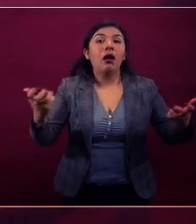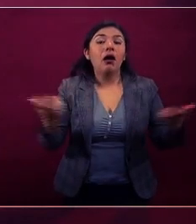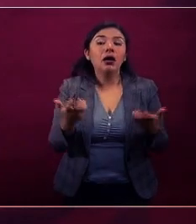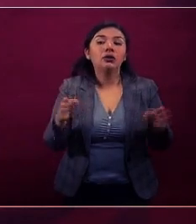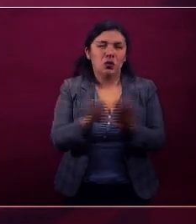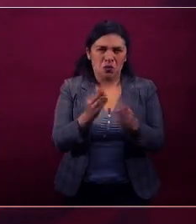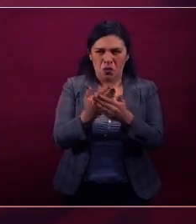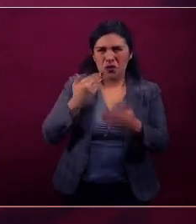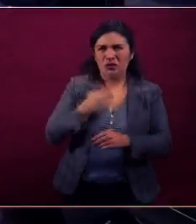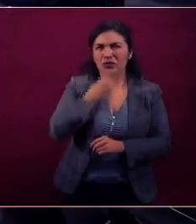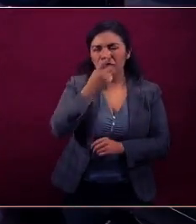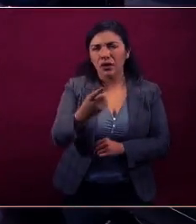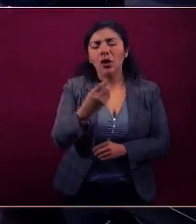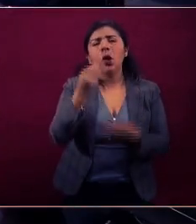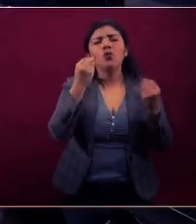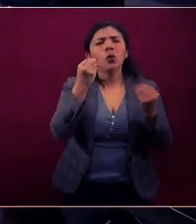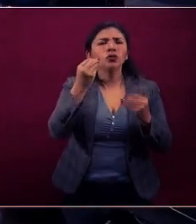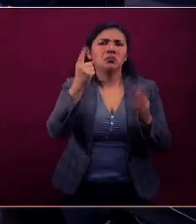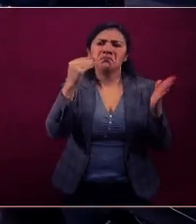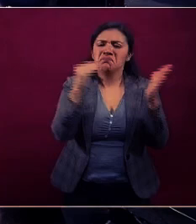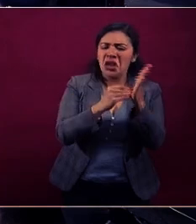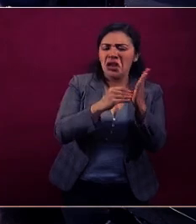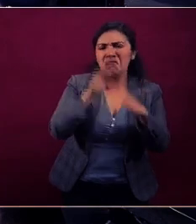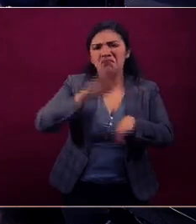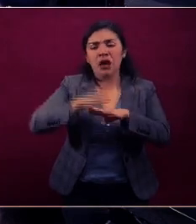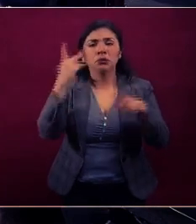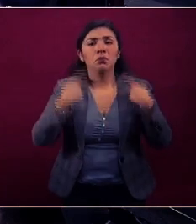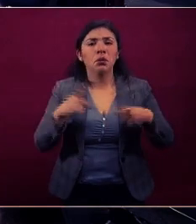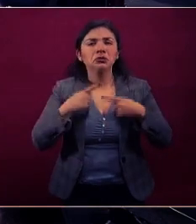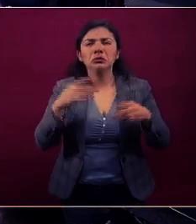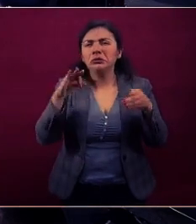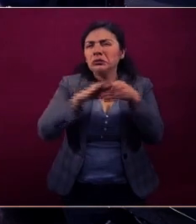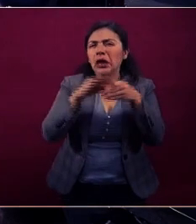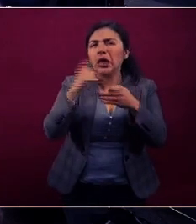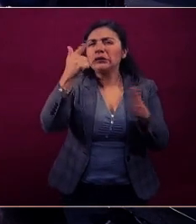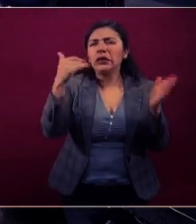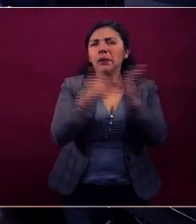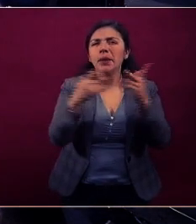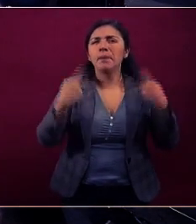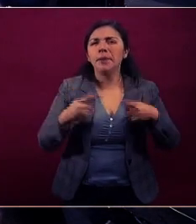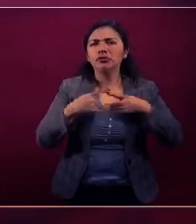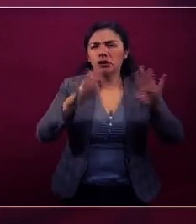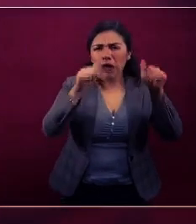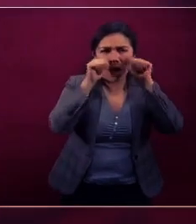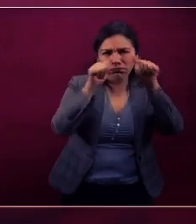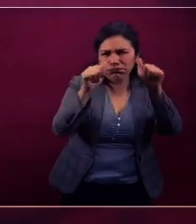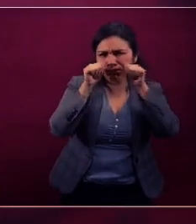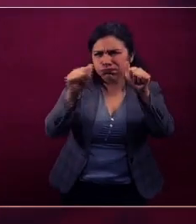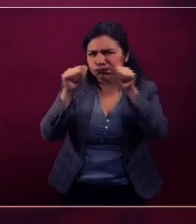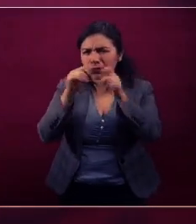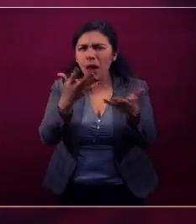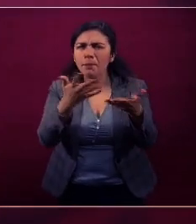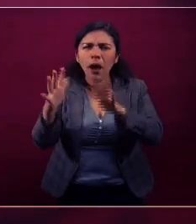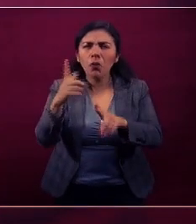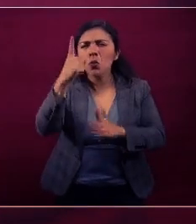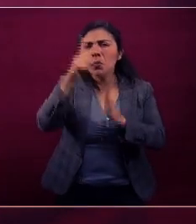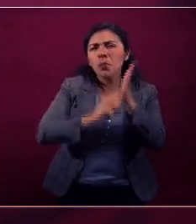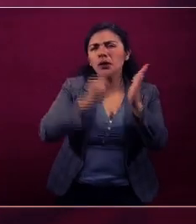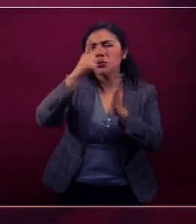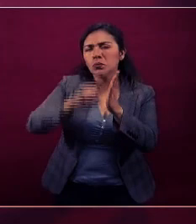como ya dije, varios miles, fácilmente estamos ya arriba de 7,000 pacientes atendidos, más o menos en promedio al